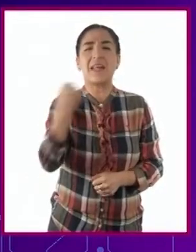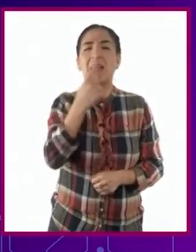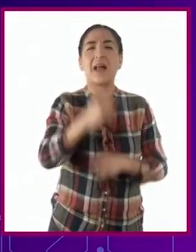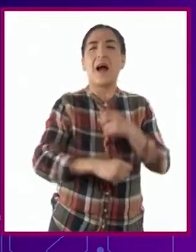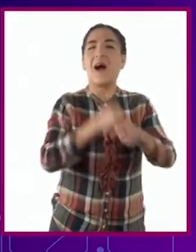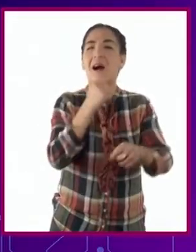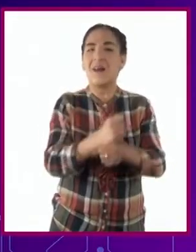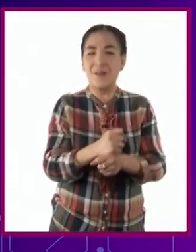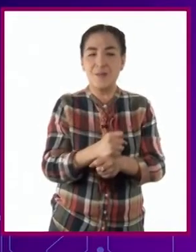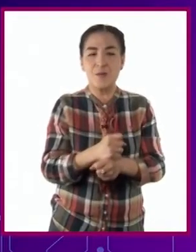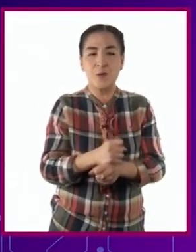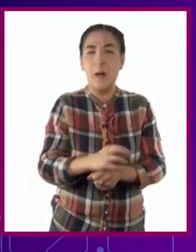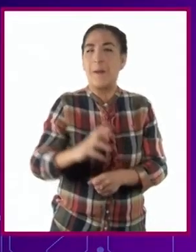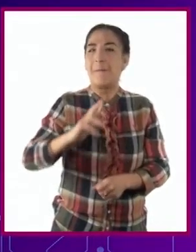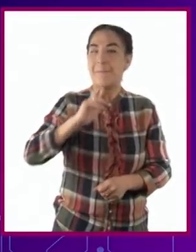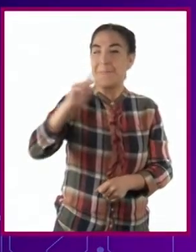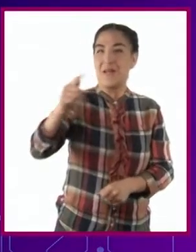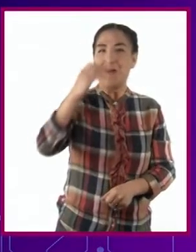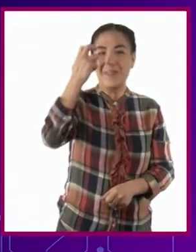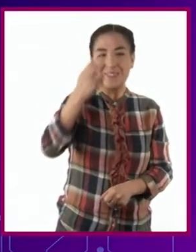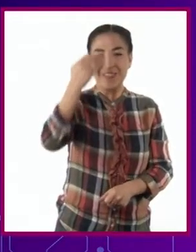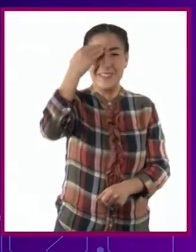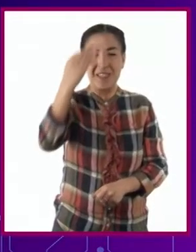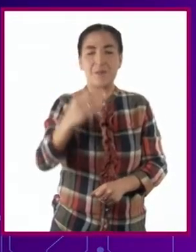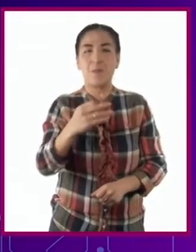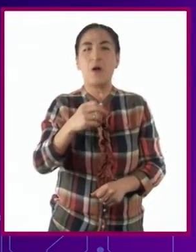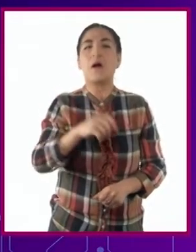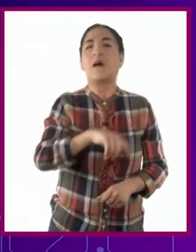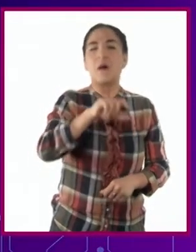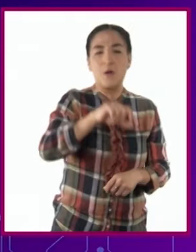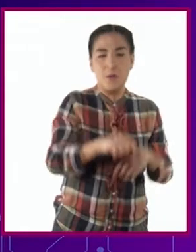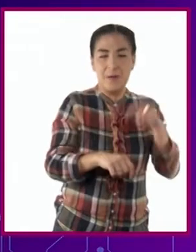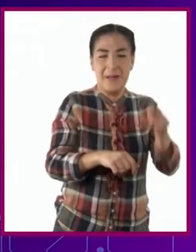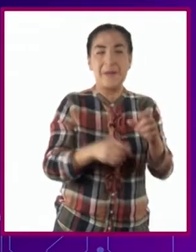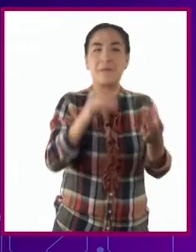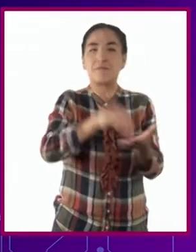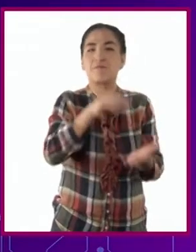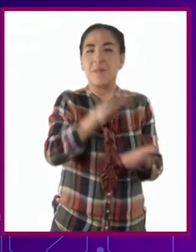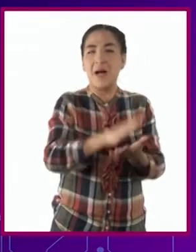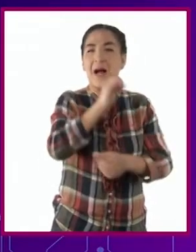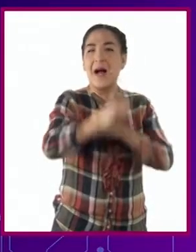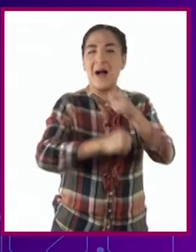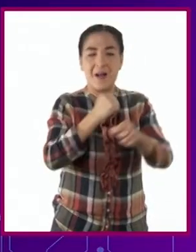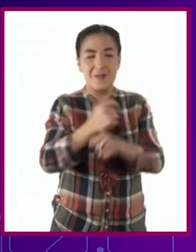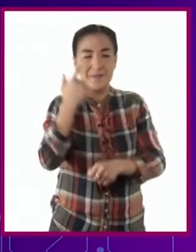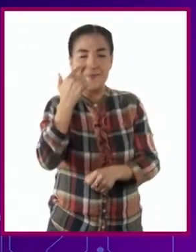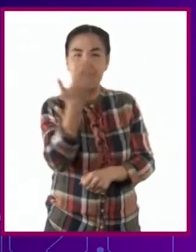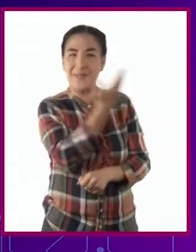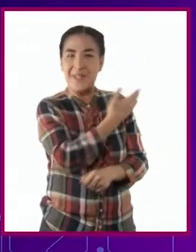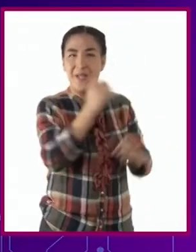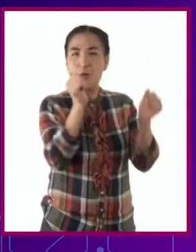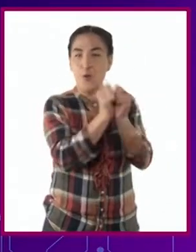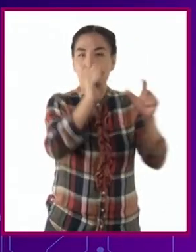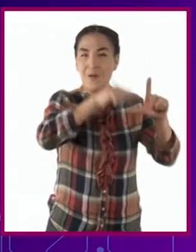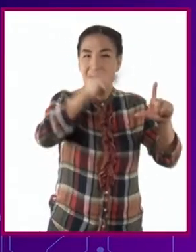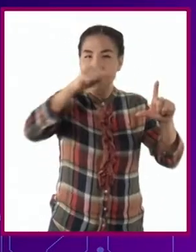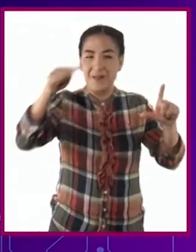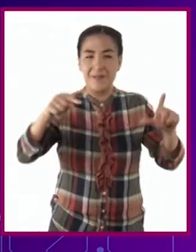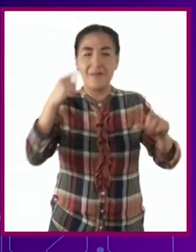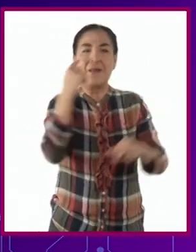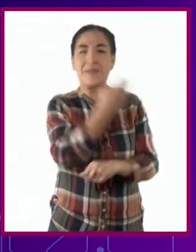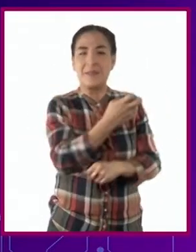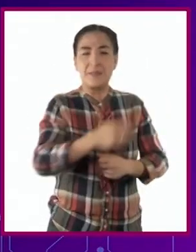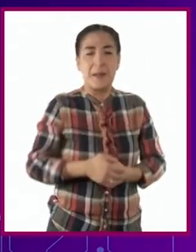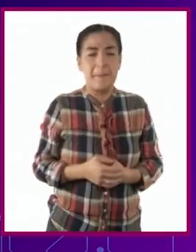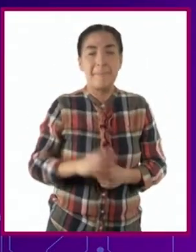su mejor tiempo y el peor de esos tiempos en los años registrados? De acuerdo con la gráfica, el